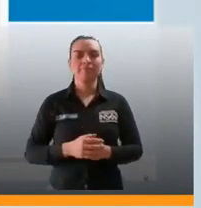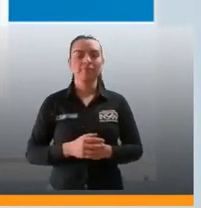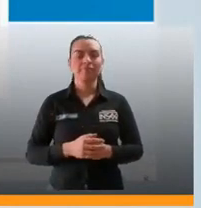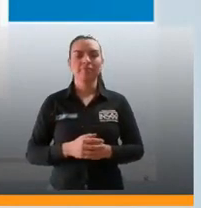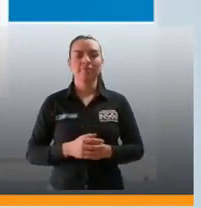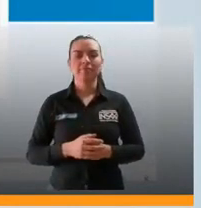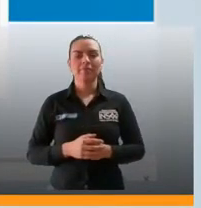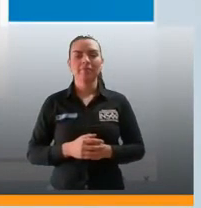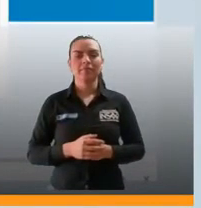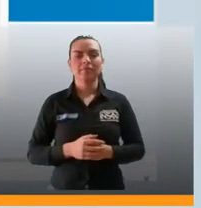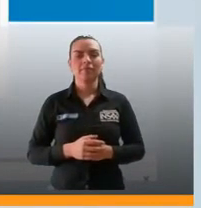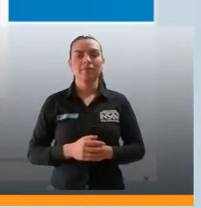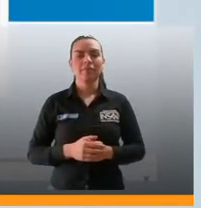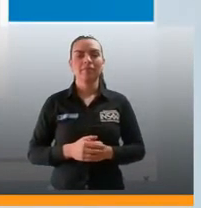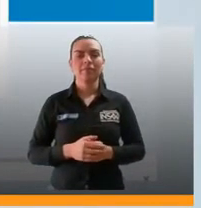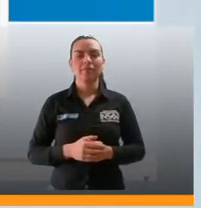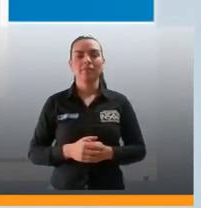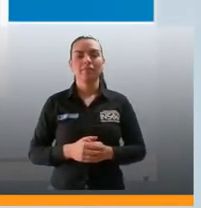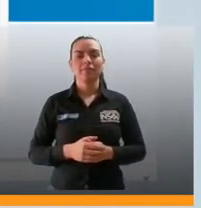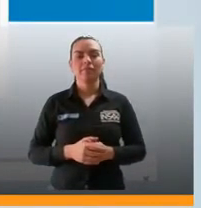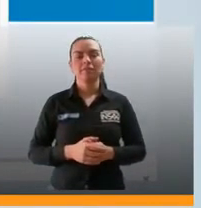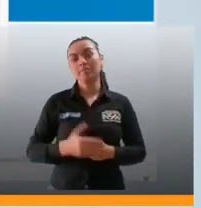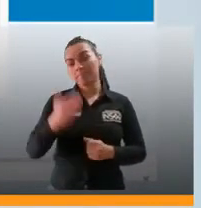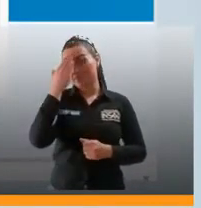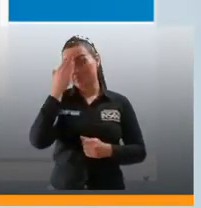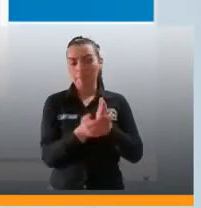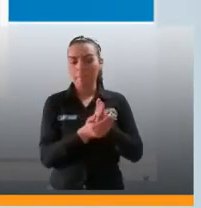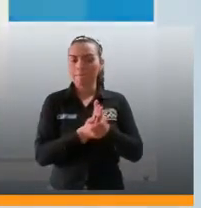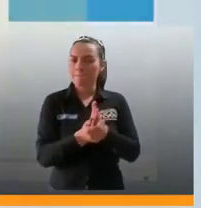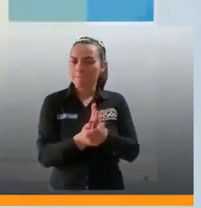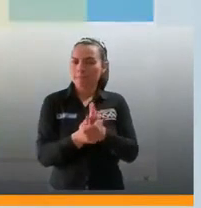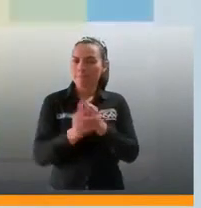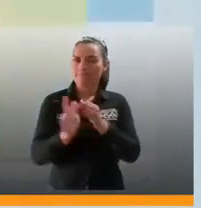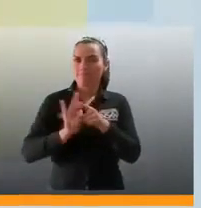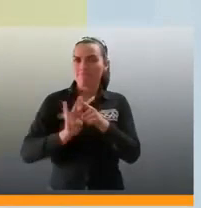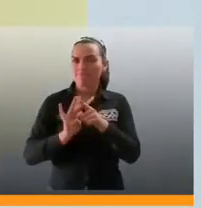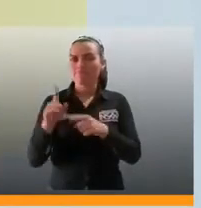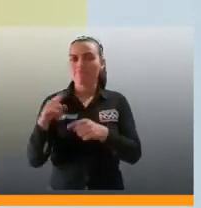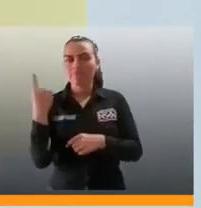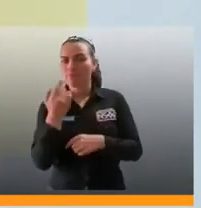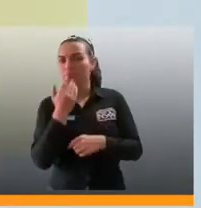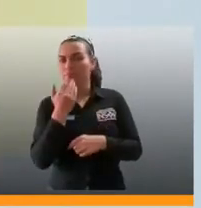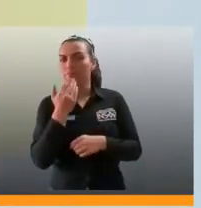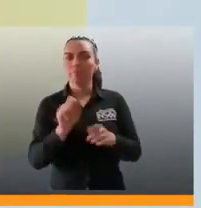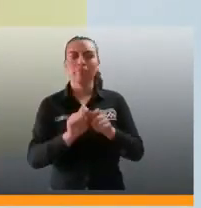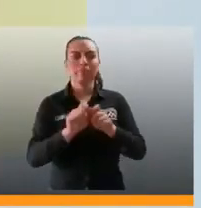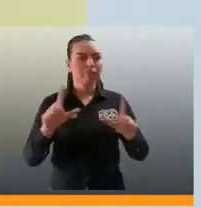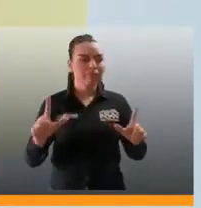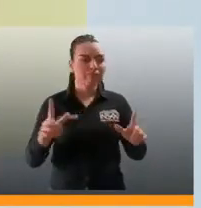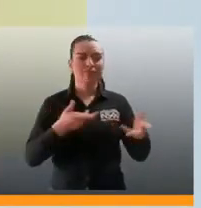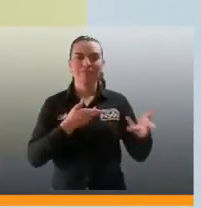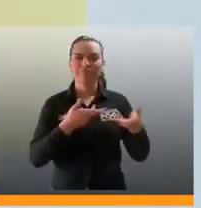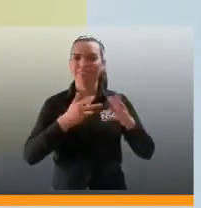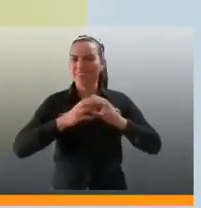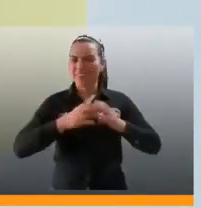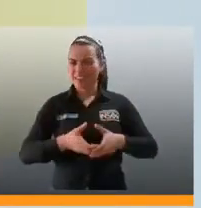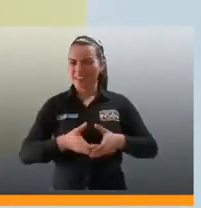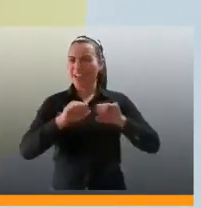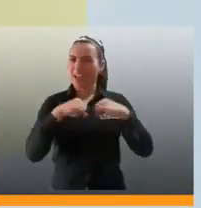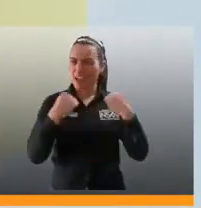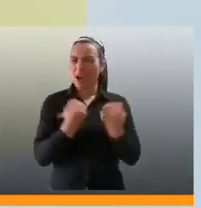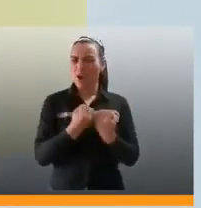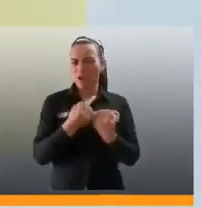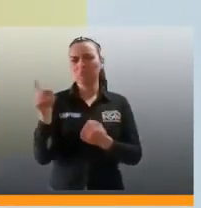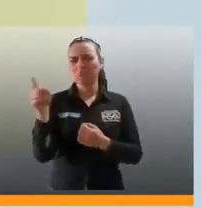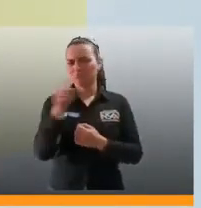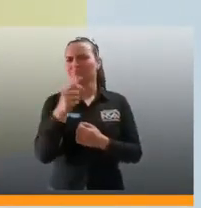La aplicación de diferentes metodologías como aula invertida, Canva, Jamboard, Socrative, ya lo han dicho